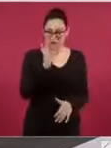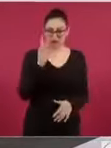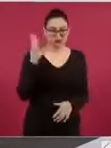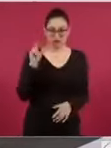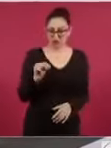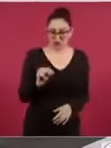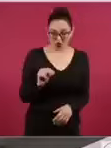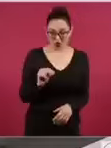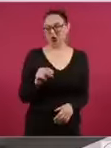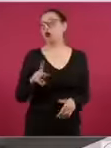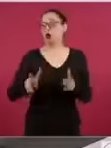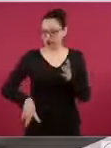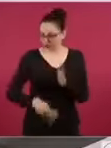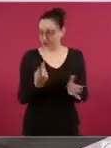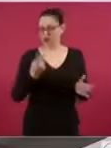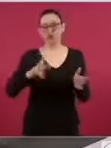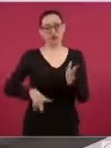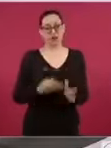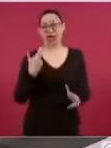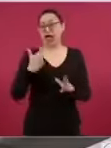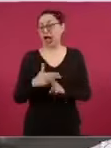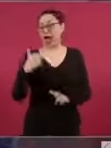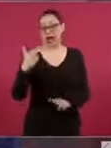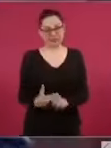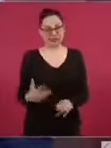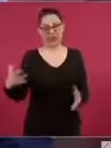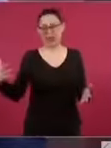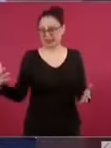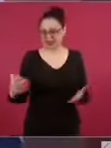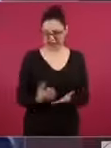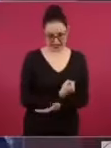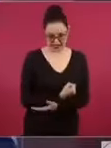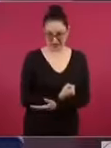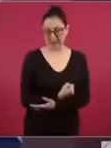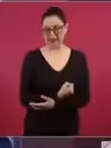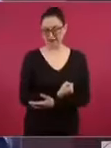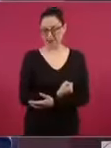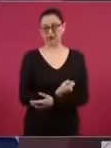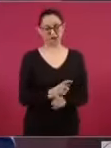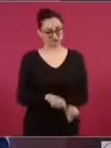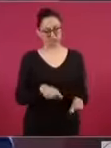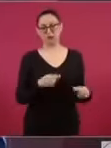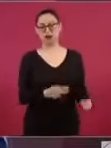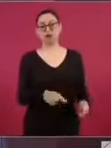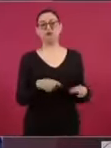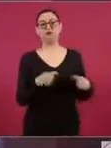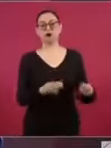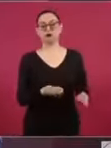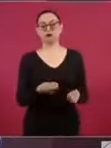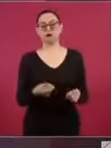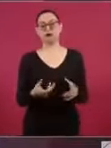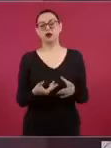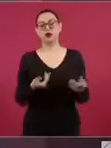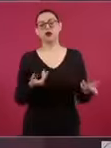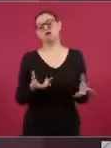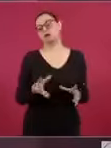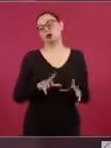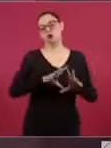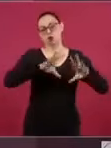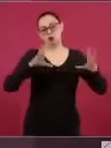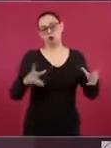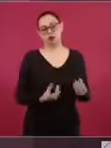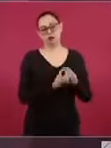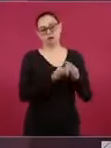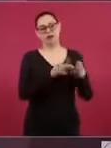no va a quedar nada. Y todo es del Instituto para devolverle al pueblo lo